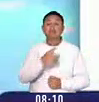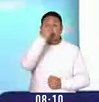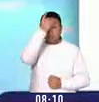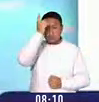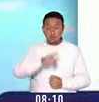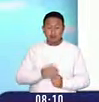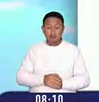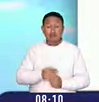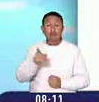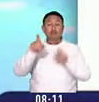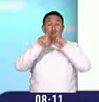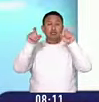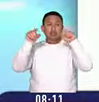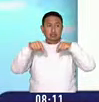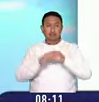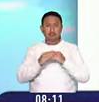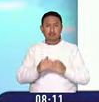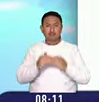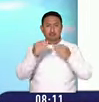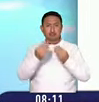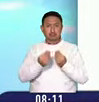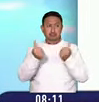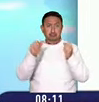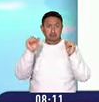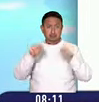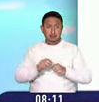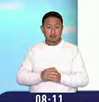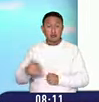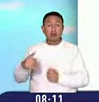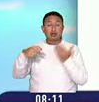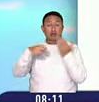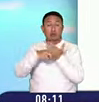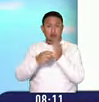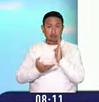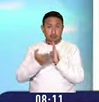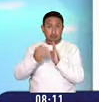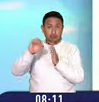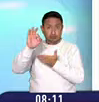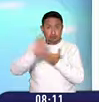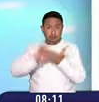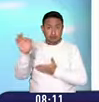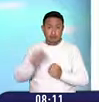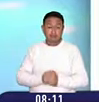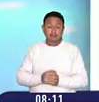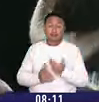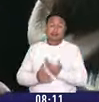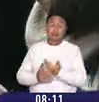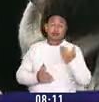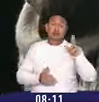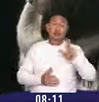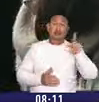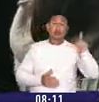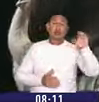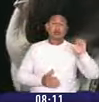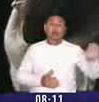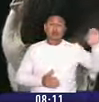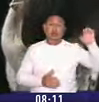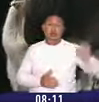la operadora cumple con los parámetros de calidad, por lo cual se autorizó el alza del pasaje desde el pasado 31 de enero de este